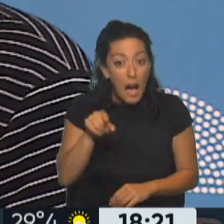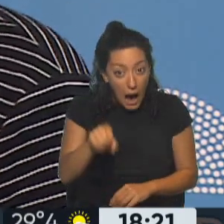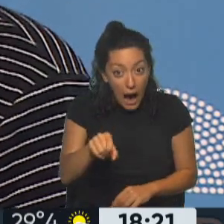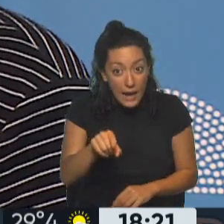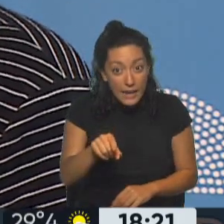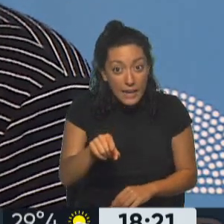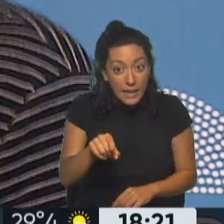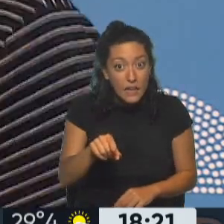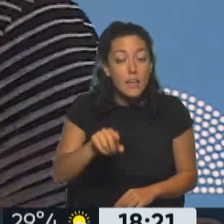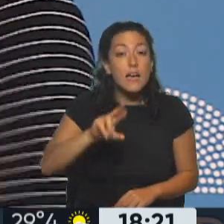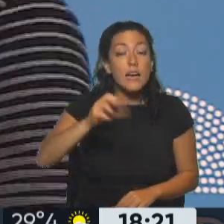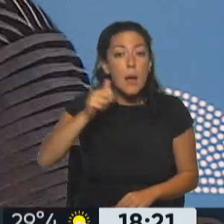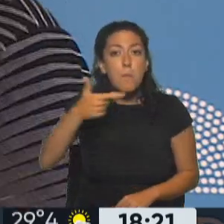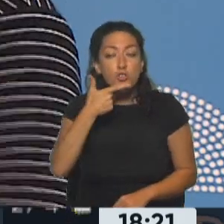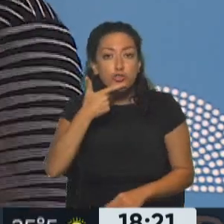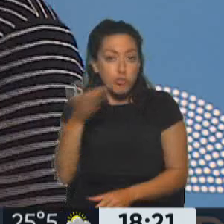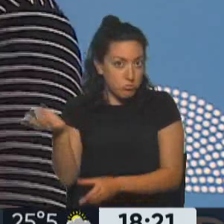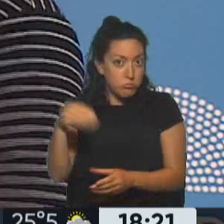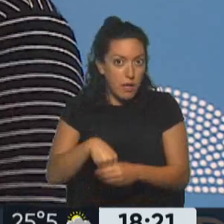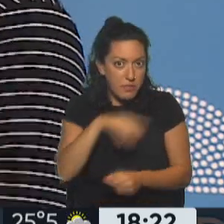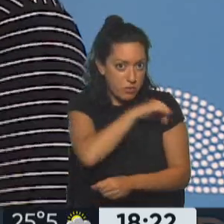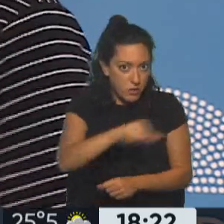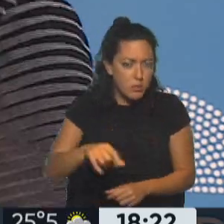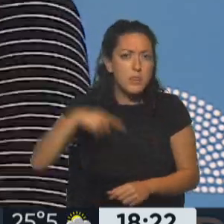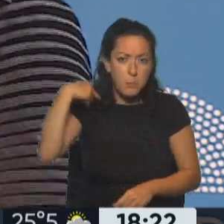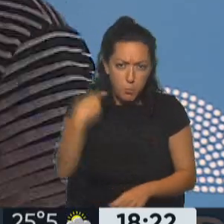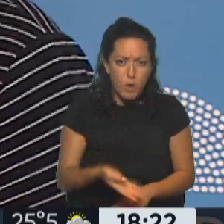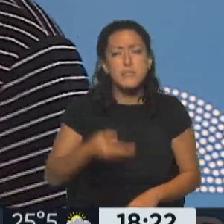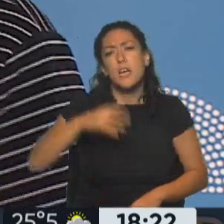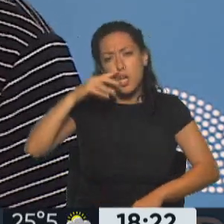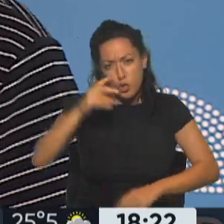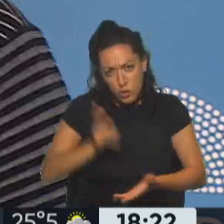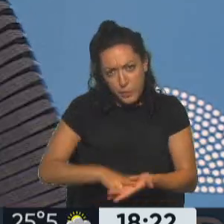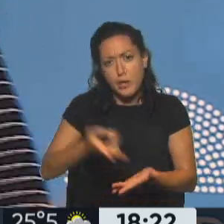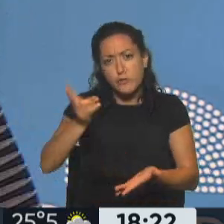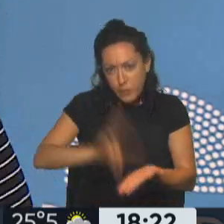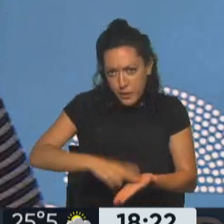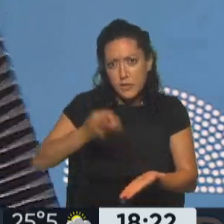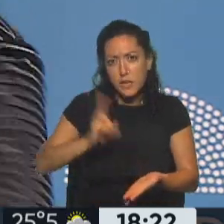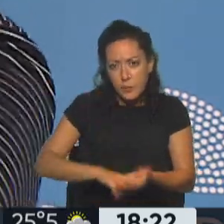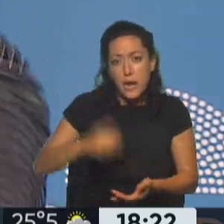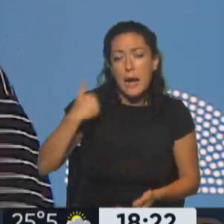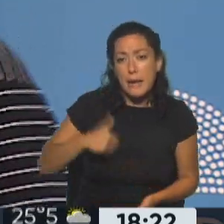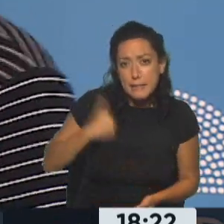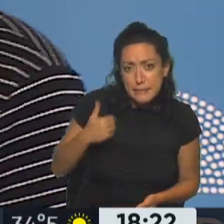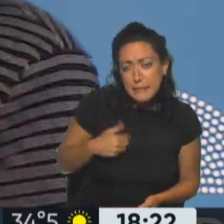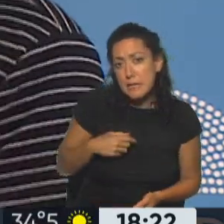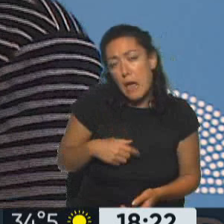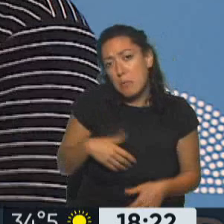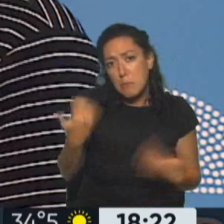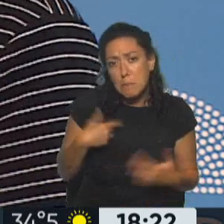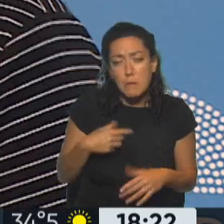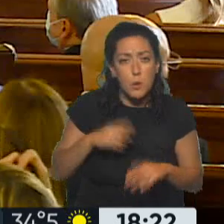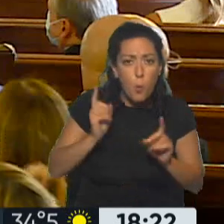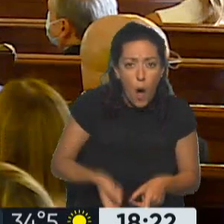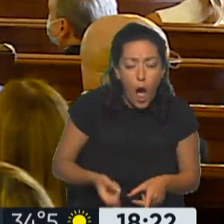a Eduardo Alberto Ramos. Y después, bueno, seguí, fui, digamos, en Argentina hubo impunidad, yo me fui a España,